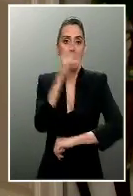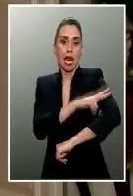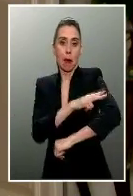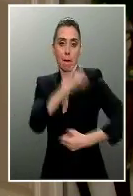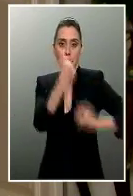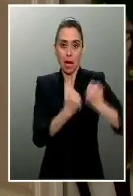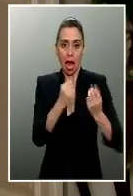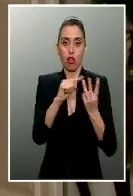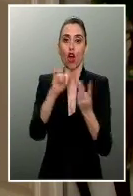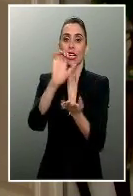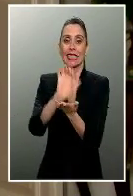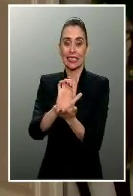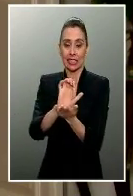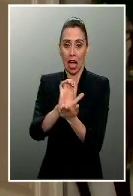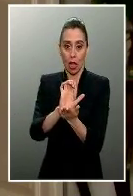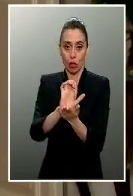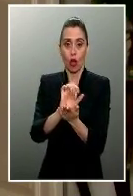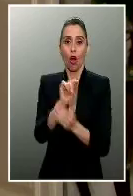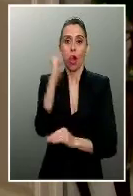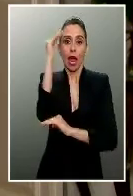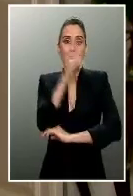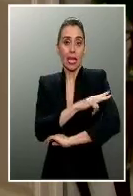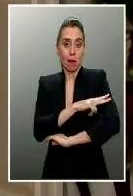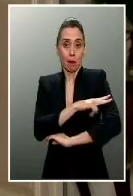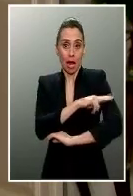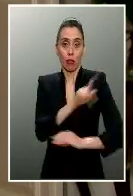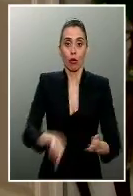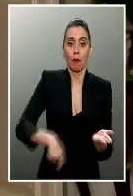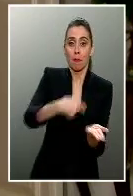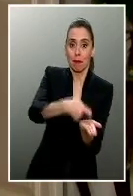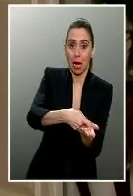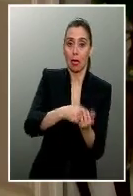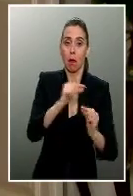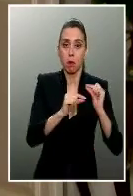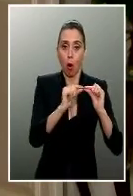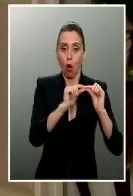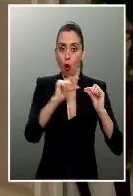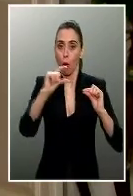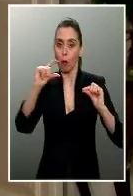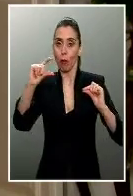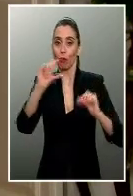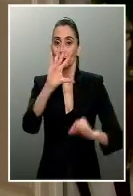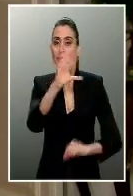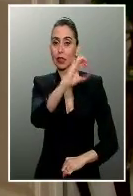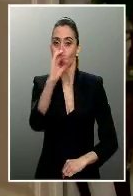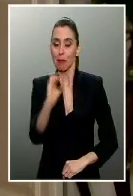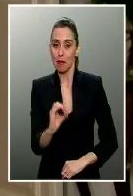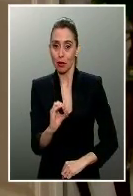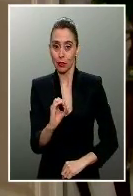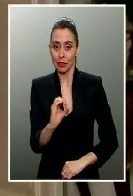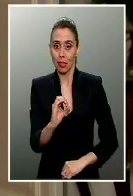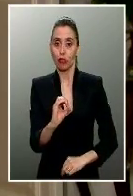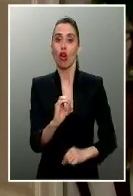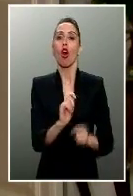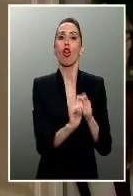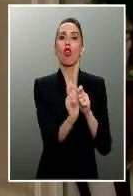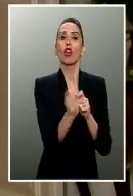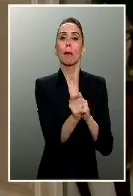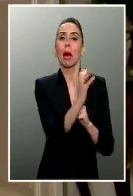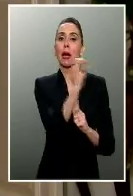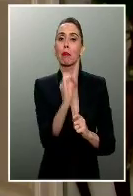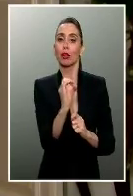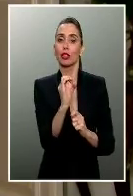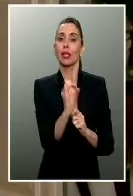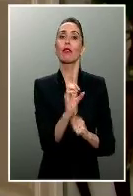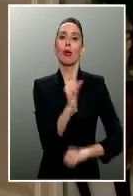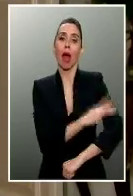para ello con cargo exclusivo al empleador aumentaremos gradualmente en cinco puntos porcentuales la tasa de cotización en